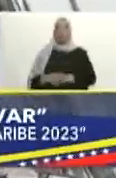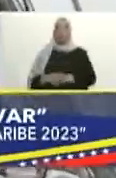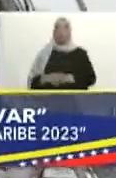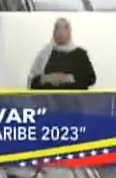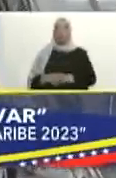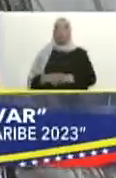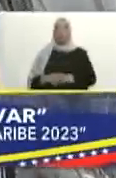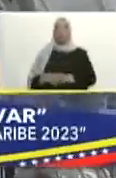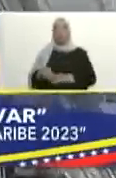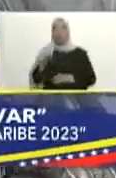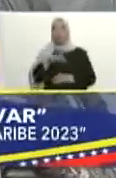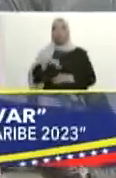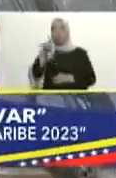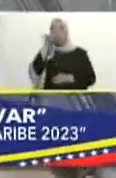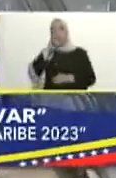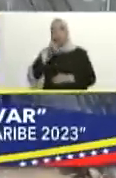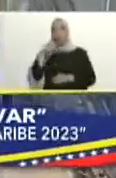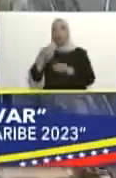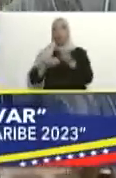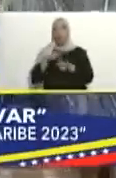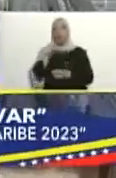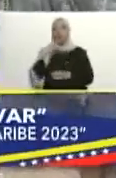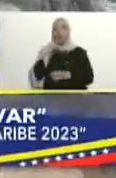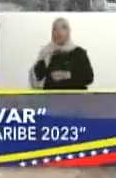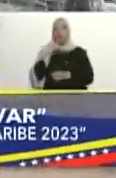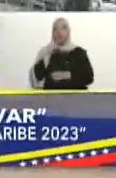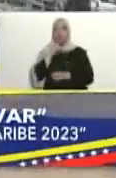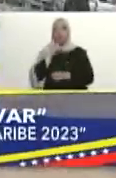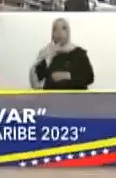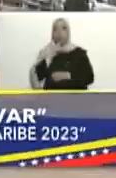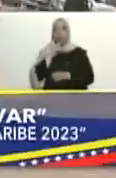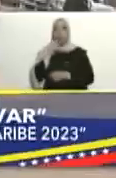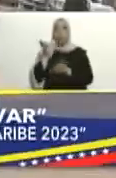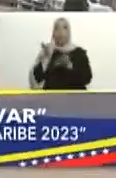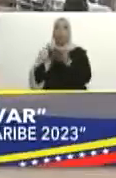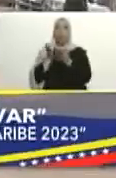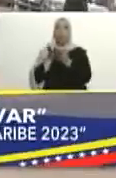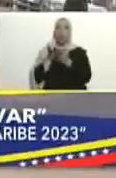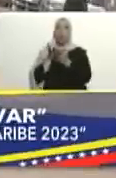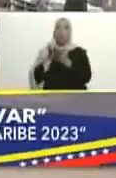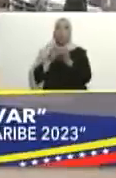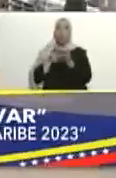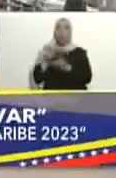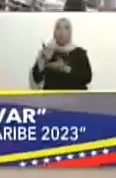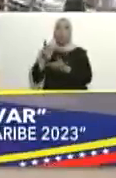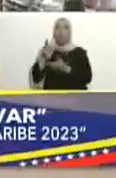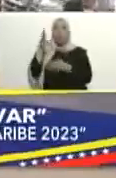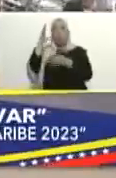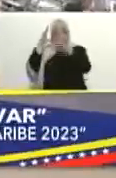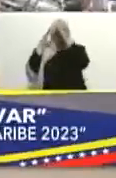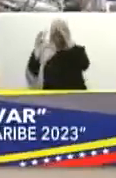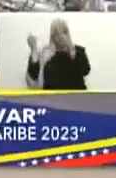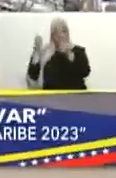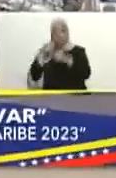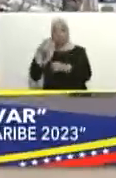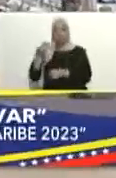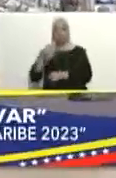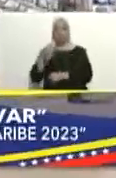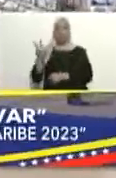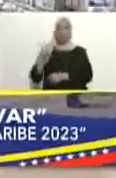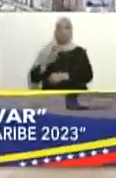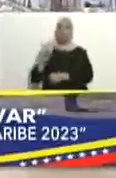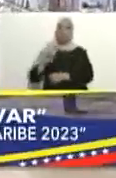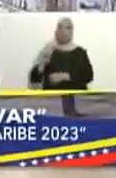sobre todo en los años más turbulentos y difíciles. El buque escuela ha sido el gran embajador de la verdad de